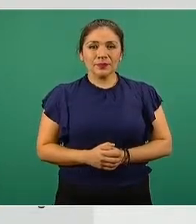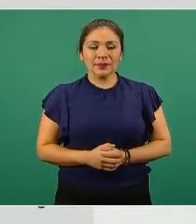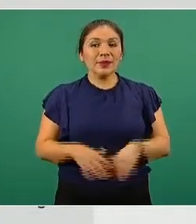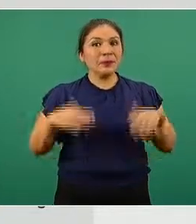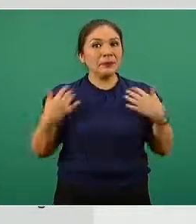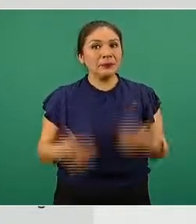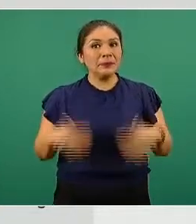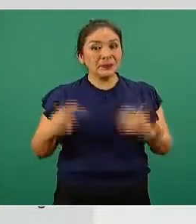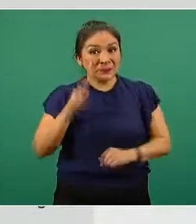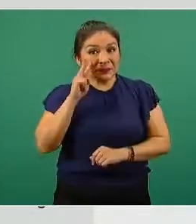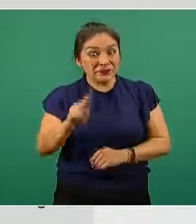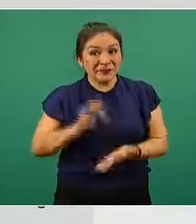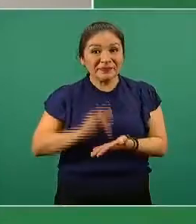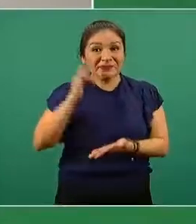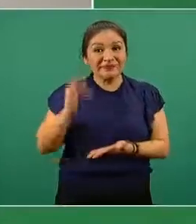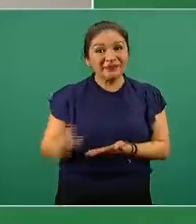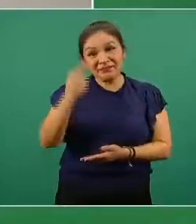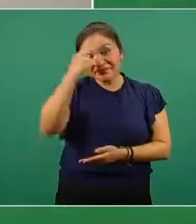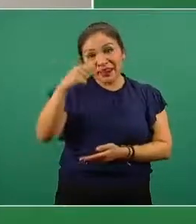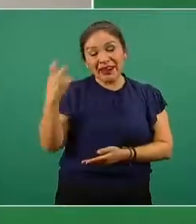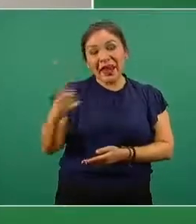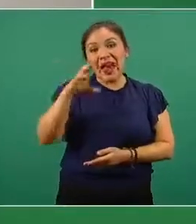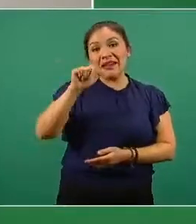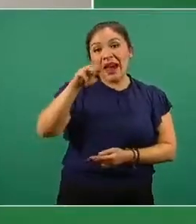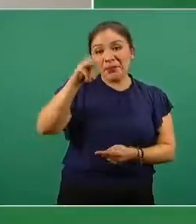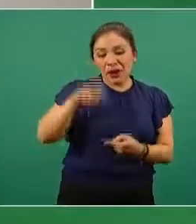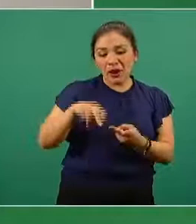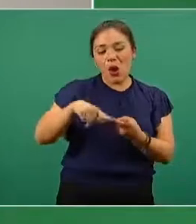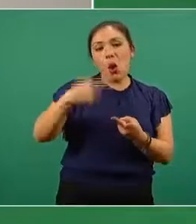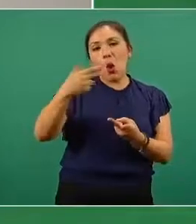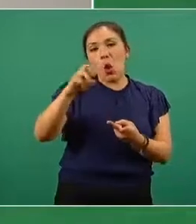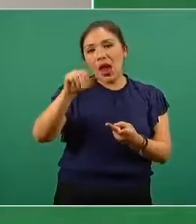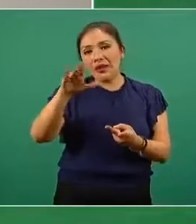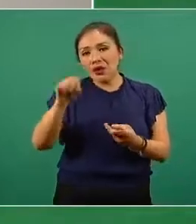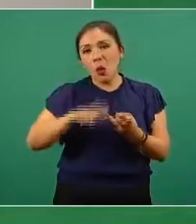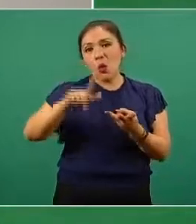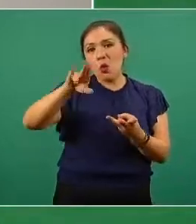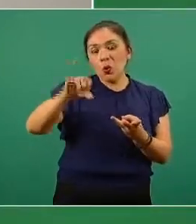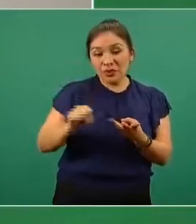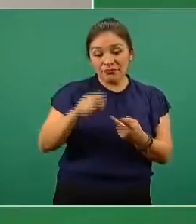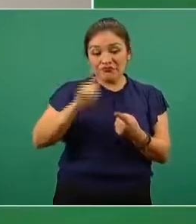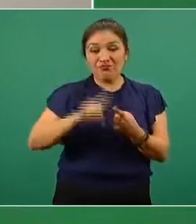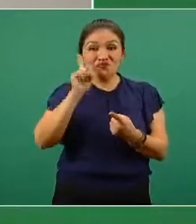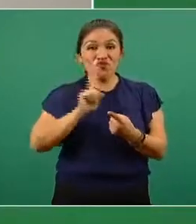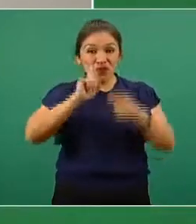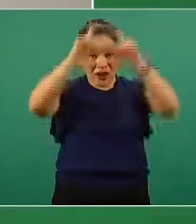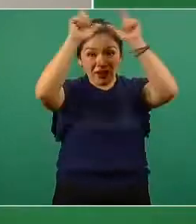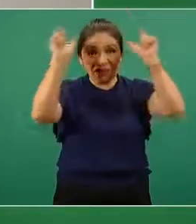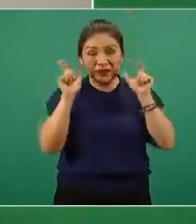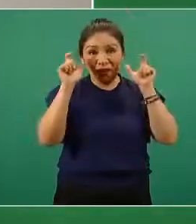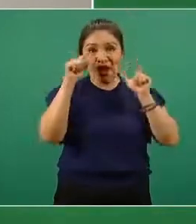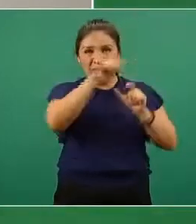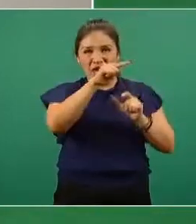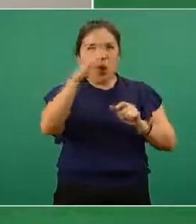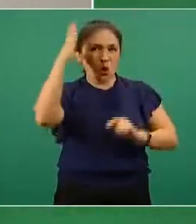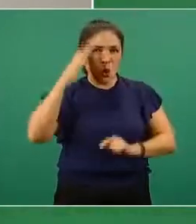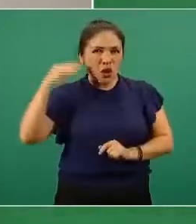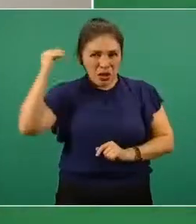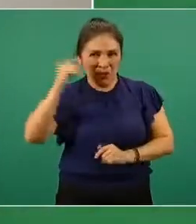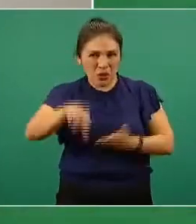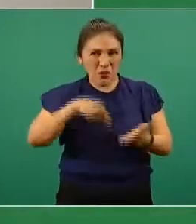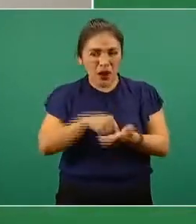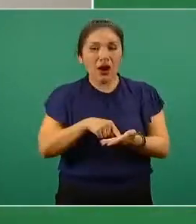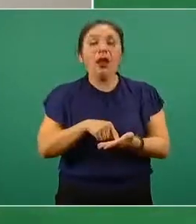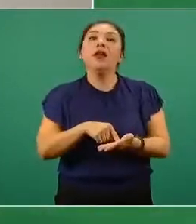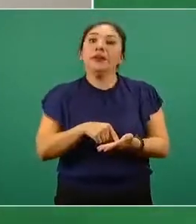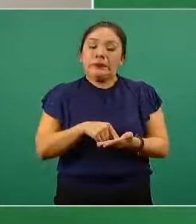Uf, muchísimas gracias a Carmen, Horacio y Luis Arturo. Carmen, enfermera de Colima,